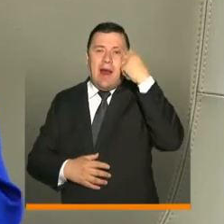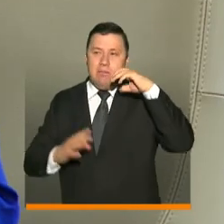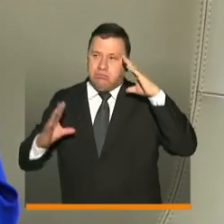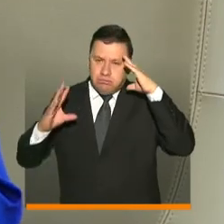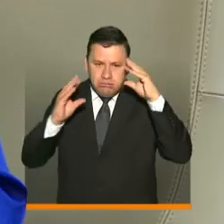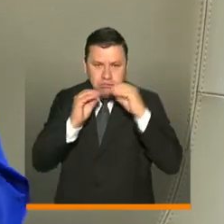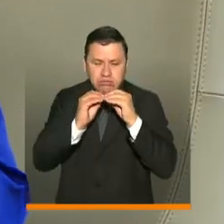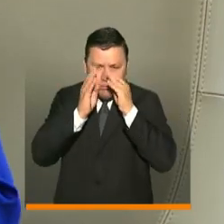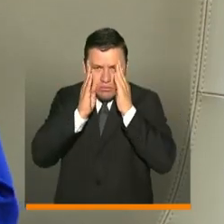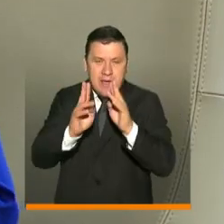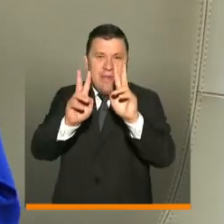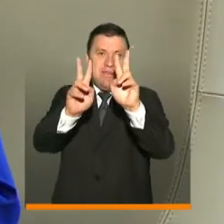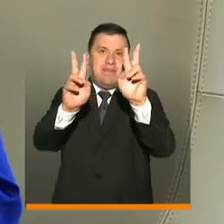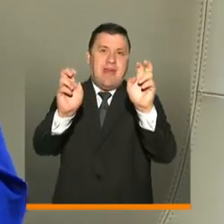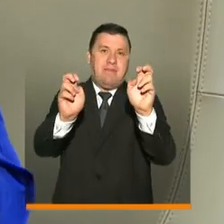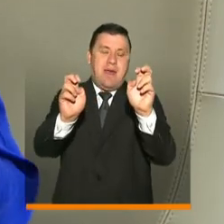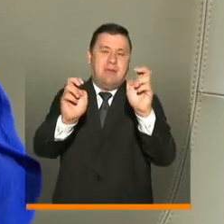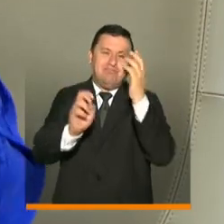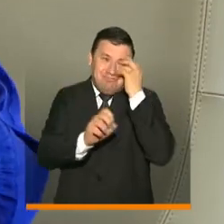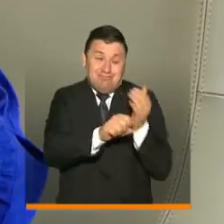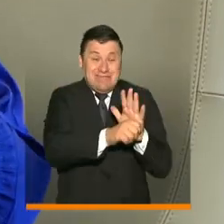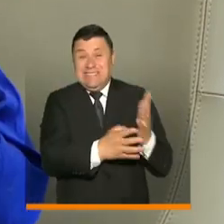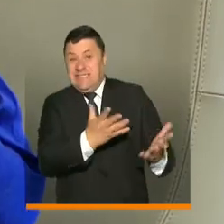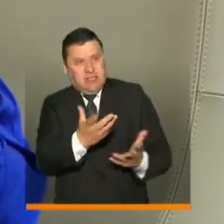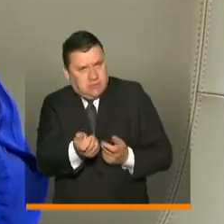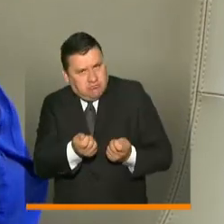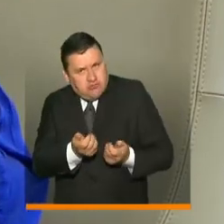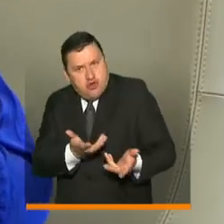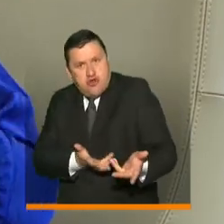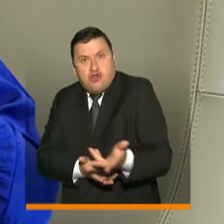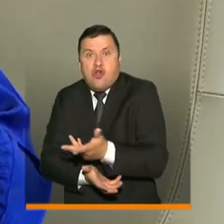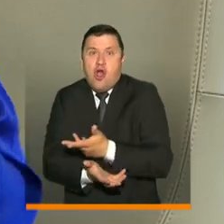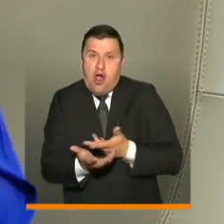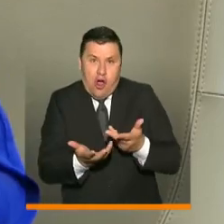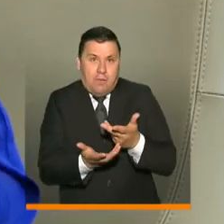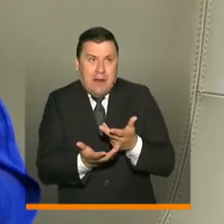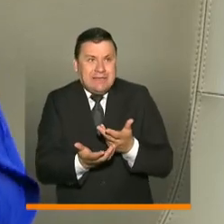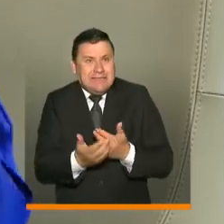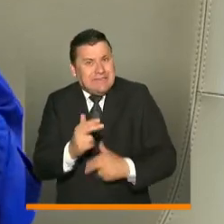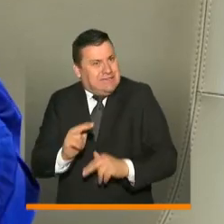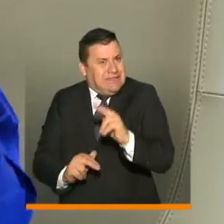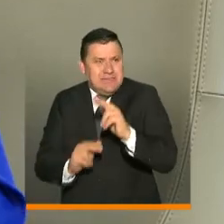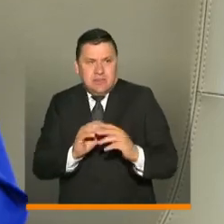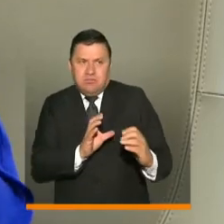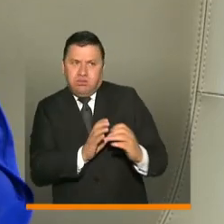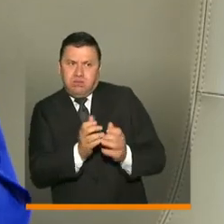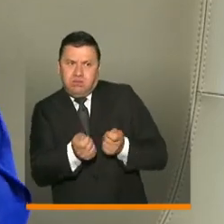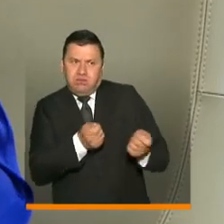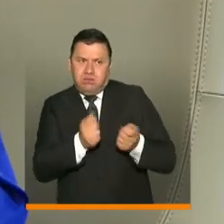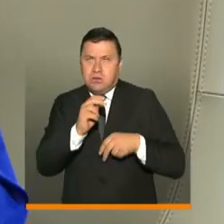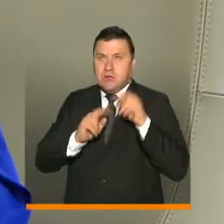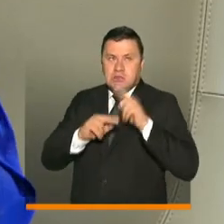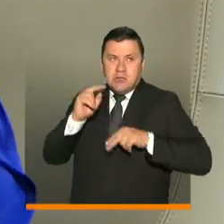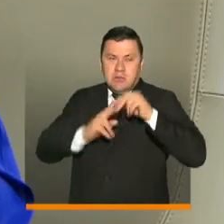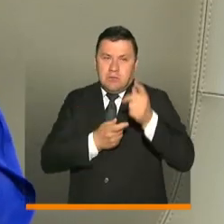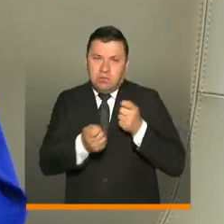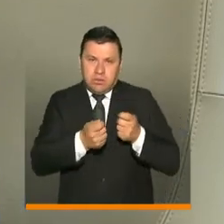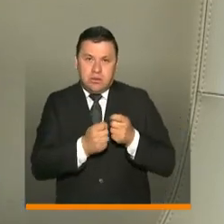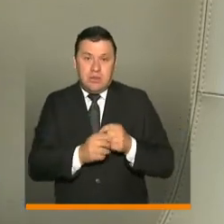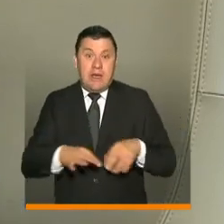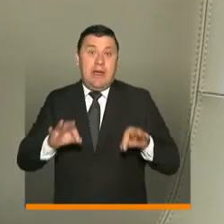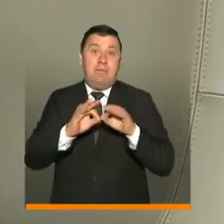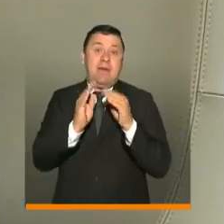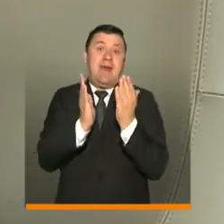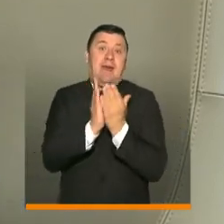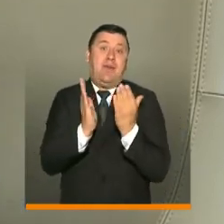con un tema que hoy con ocasión de la pandemia obviamente lo compartimos por toda la reactivación de las obras, pero que es clave en la agenda educativa para lo que